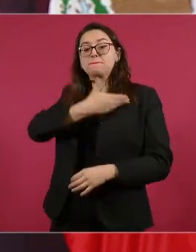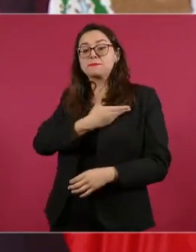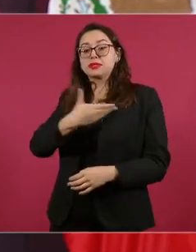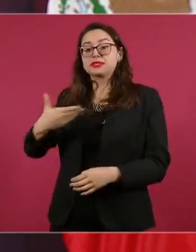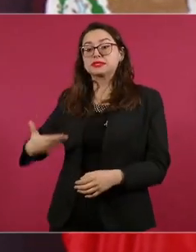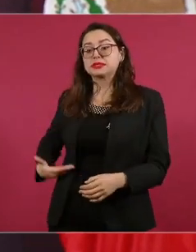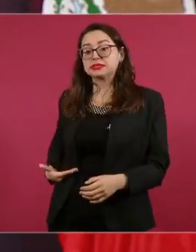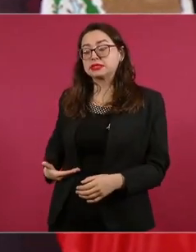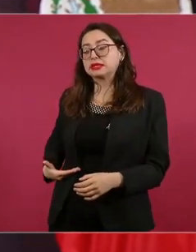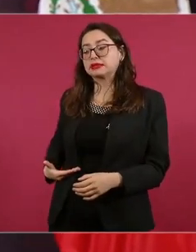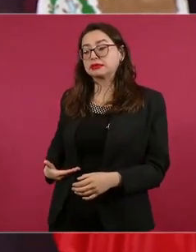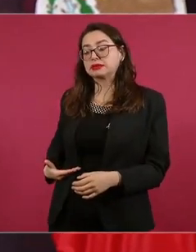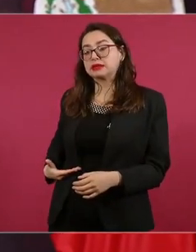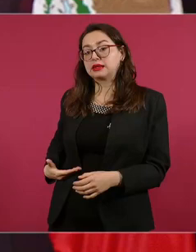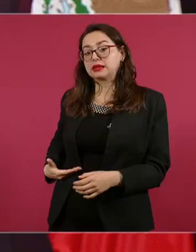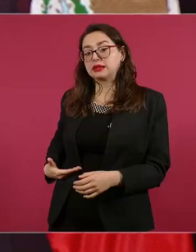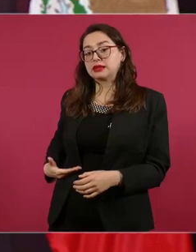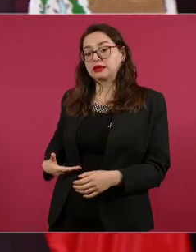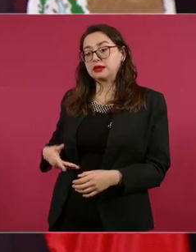a favor